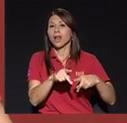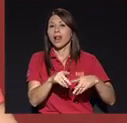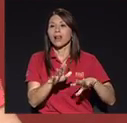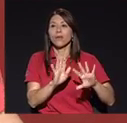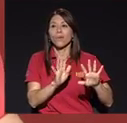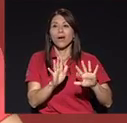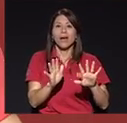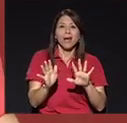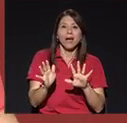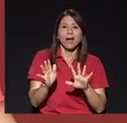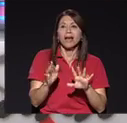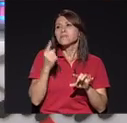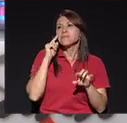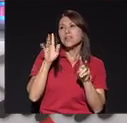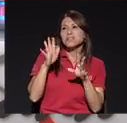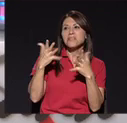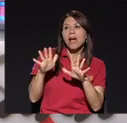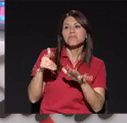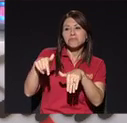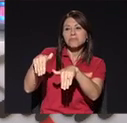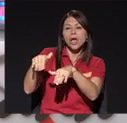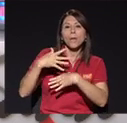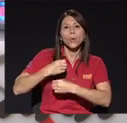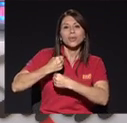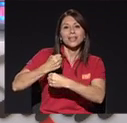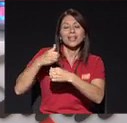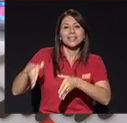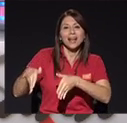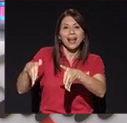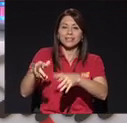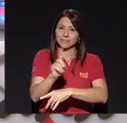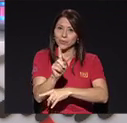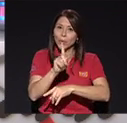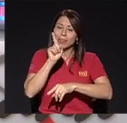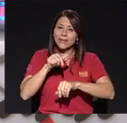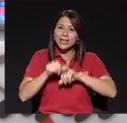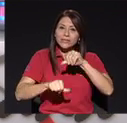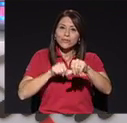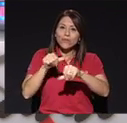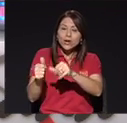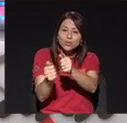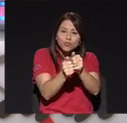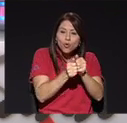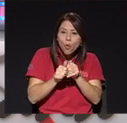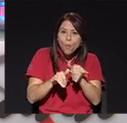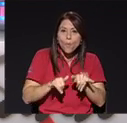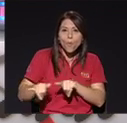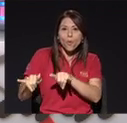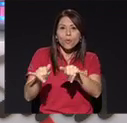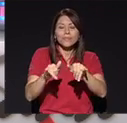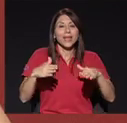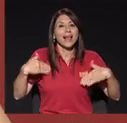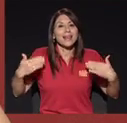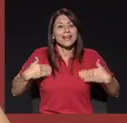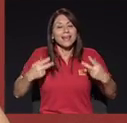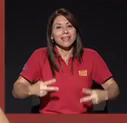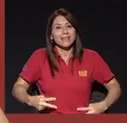los protestos, todos los que encontramos en la calle, ¿verdad? Entonces, ese esfuerzo común esa alegría de vivir,